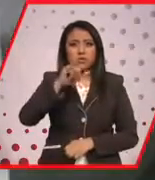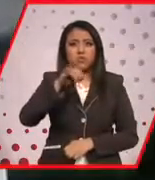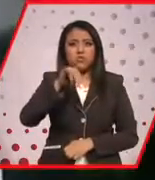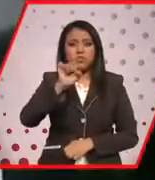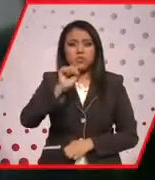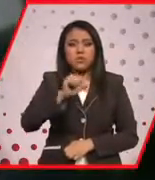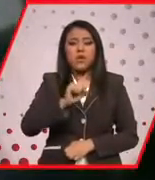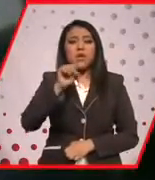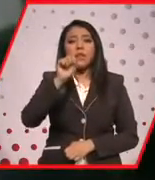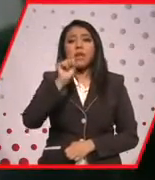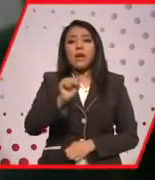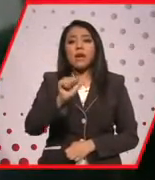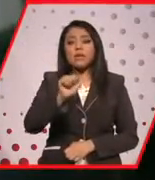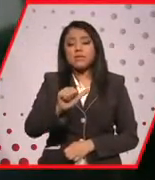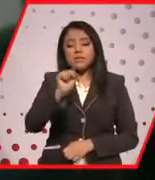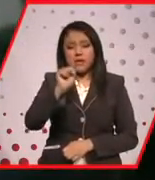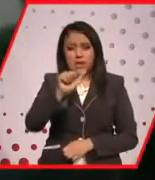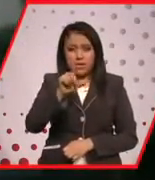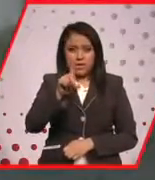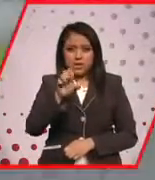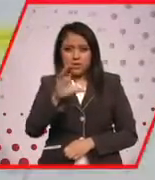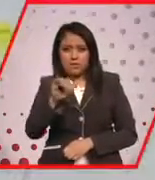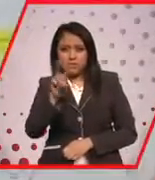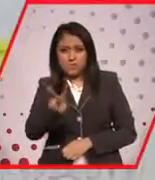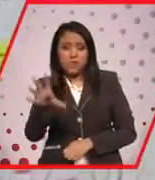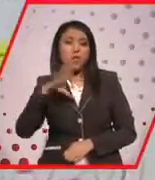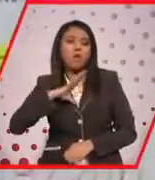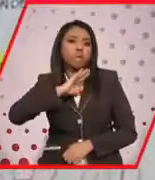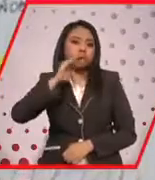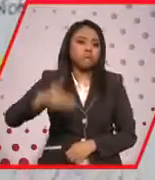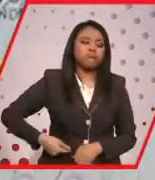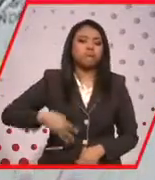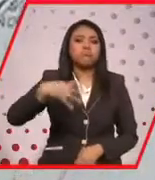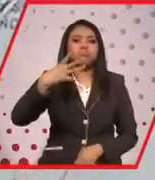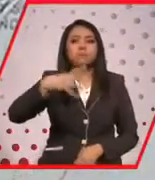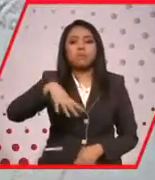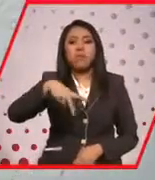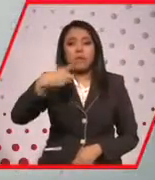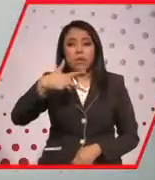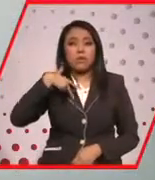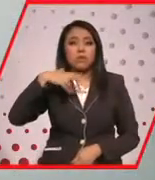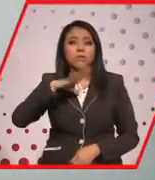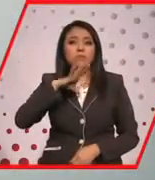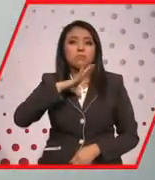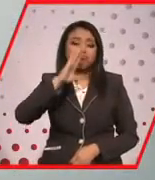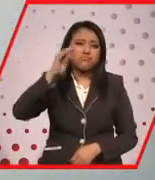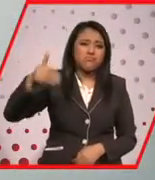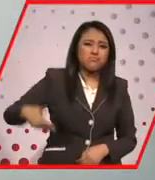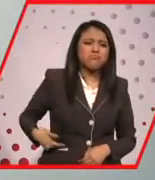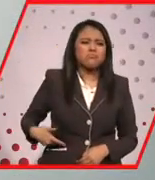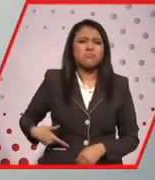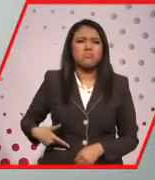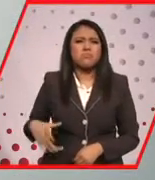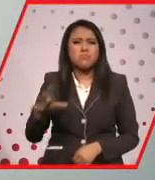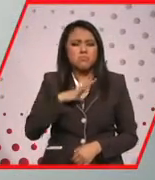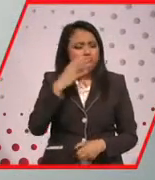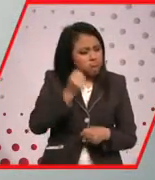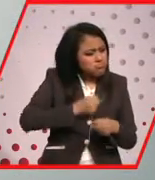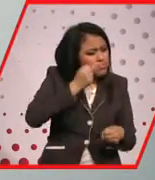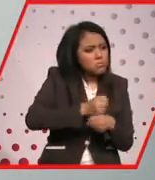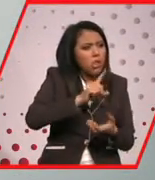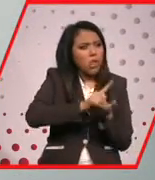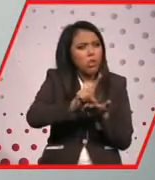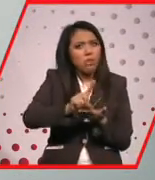SADCB. Lamentablemente, desde el 14 de agosto del 2011 se han querido ensañar violentando mis derechos